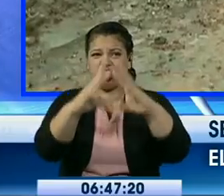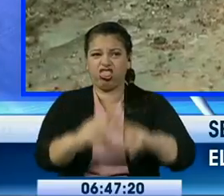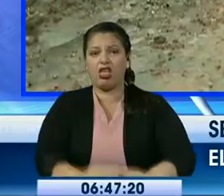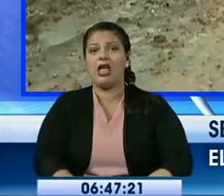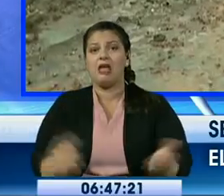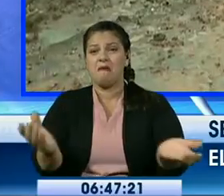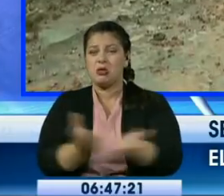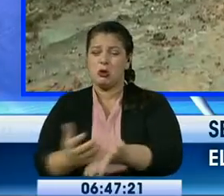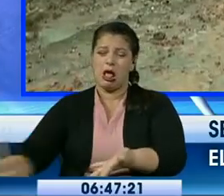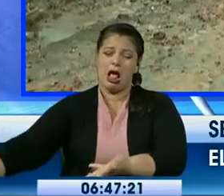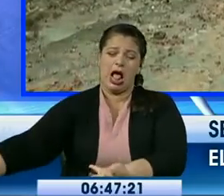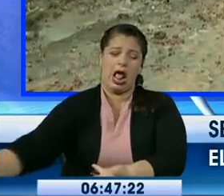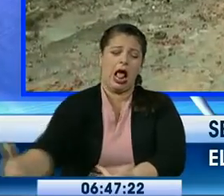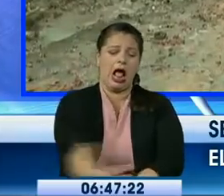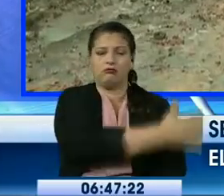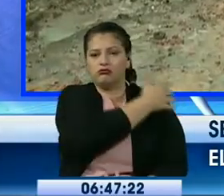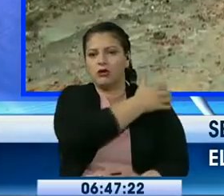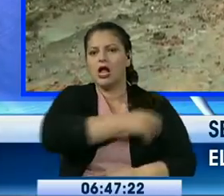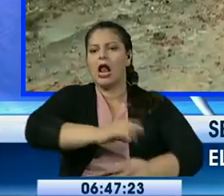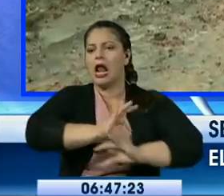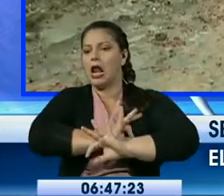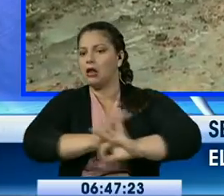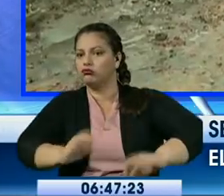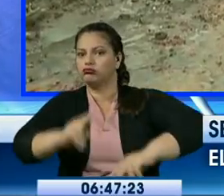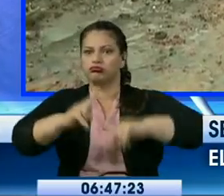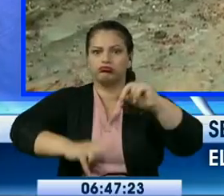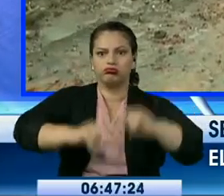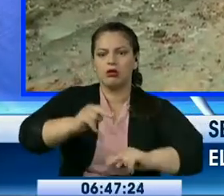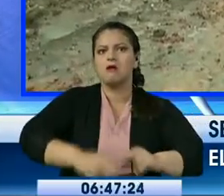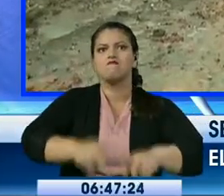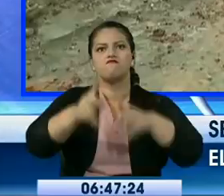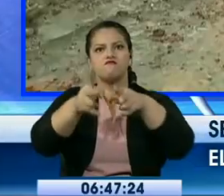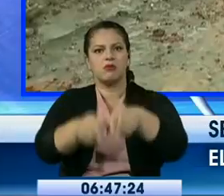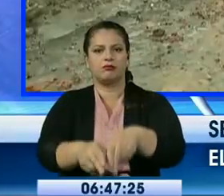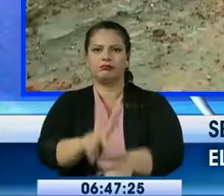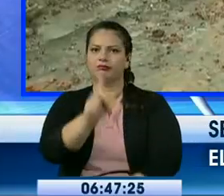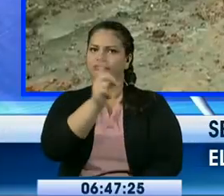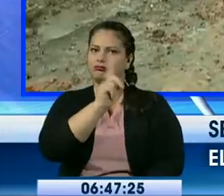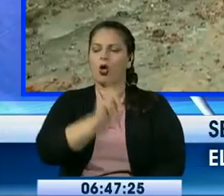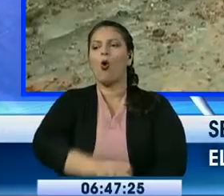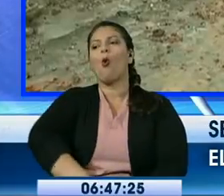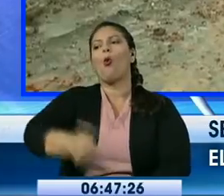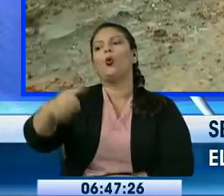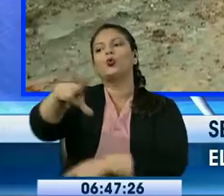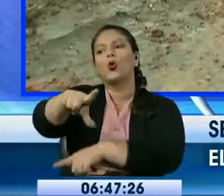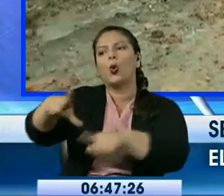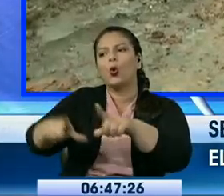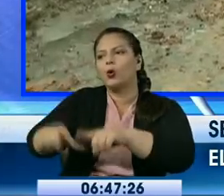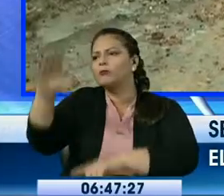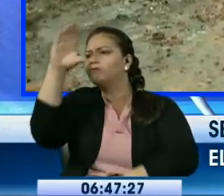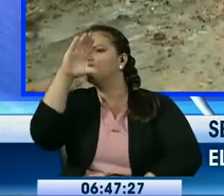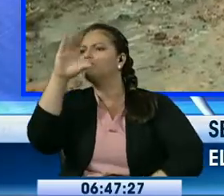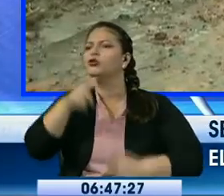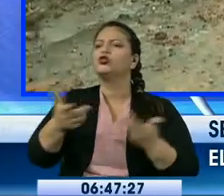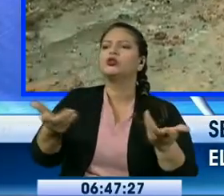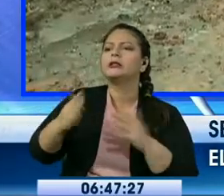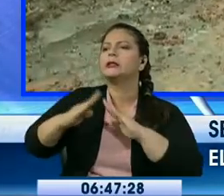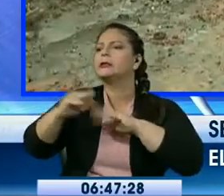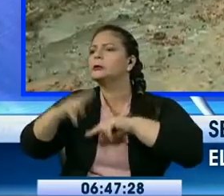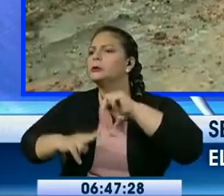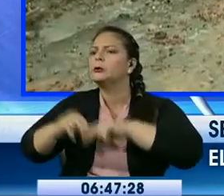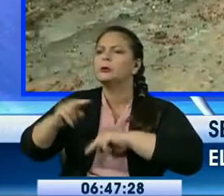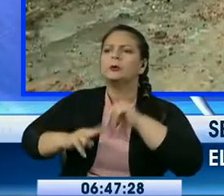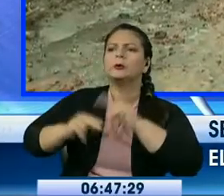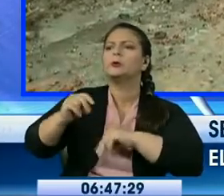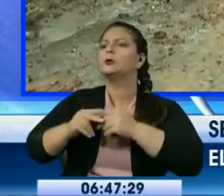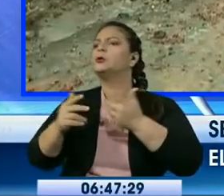en otro sitio, y asimismo el cuartel policial contará con más seguridades, las paredes de cerramiento serán muchas más altas, con más seguridad.